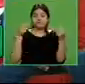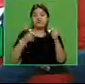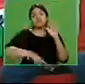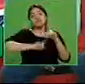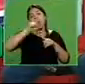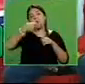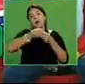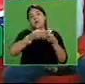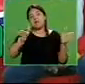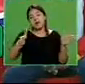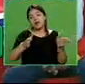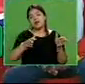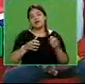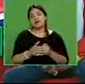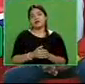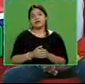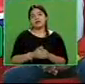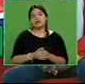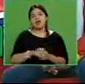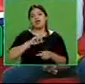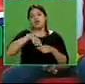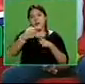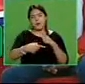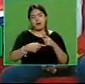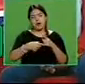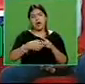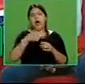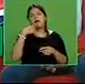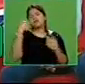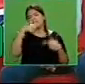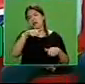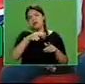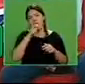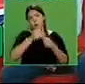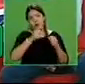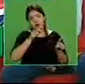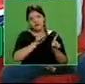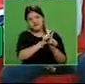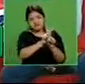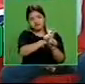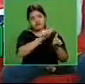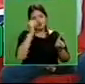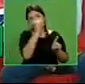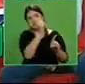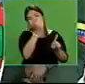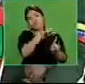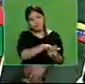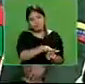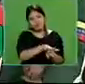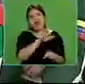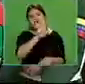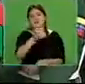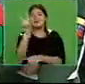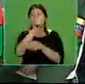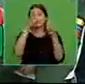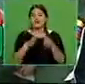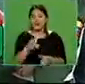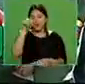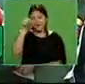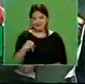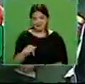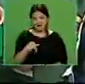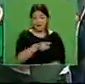soltaban, les daban una ventaja y después salían detrás de ellos. Esa era la Venezuela que existió aquí hasta que llegó la